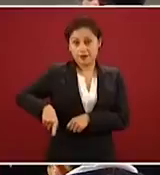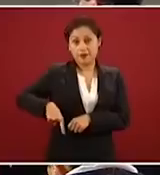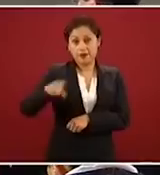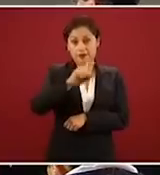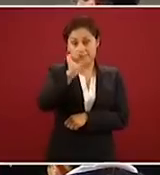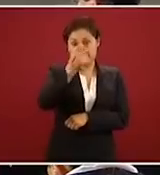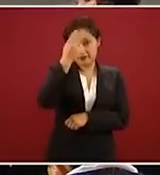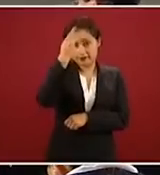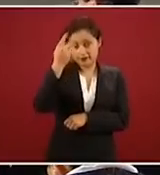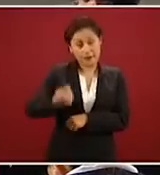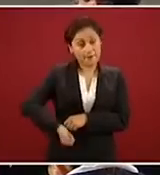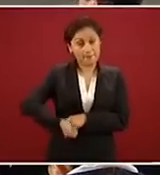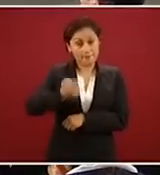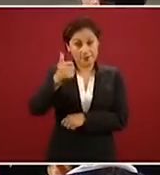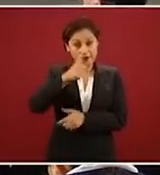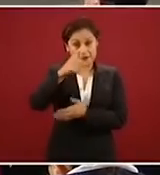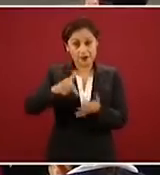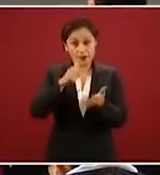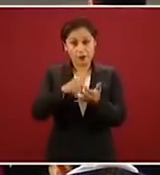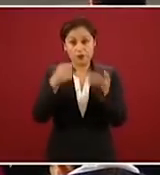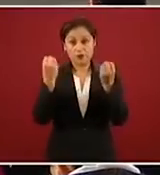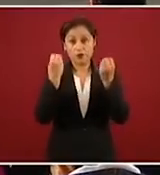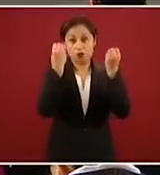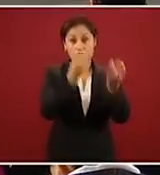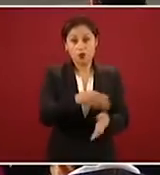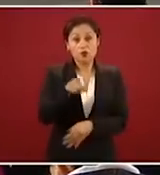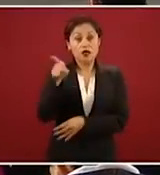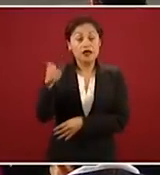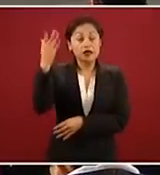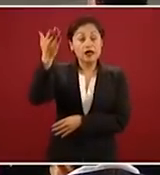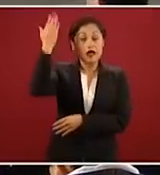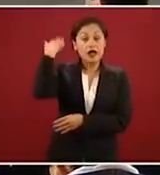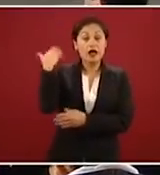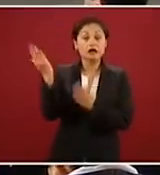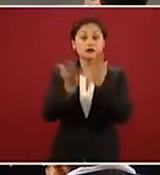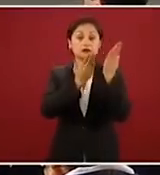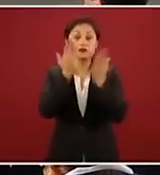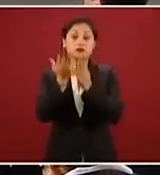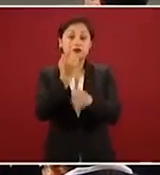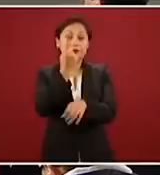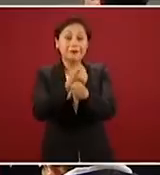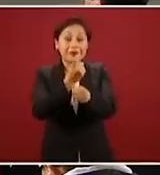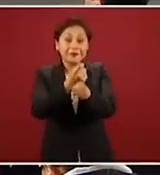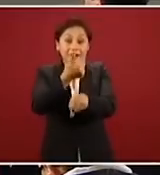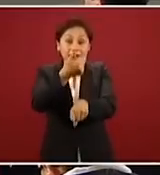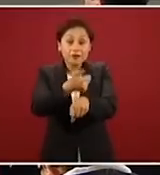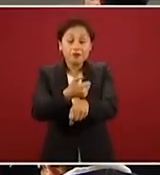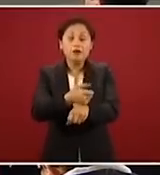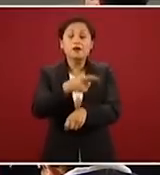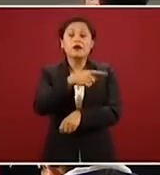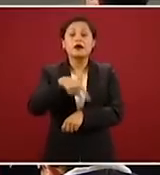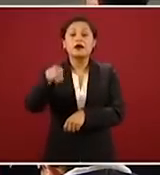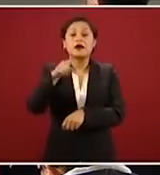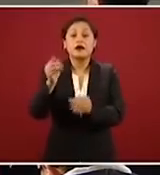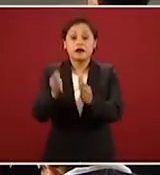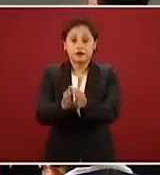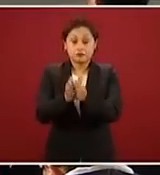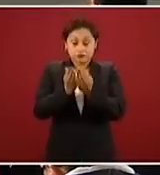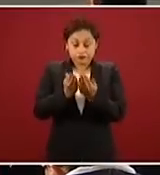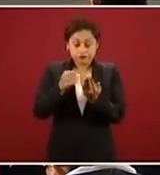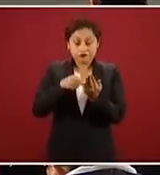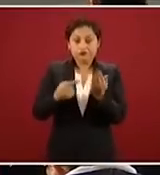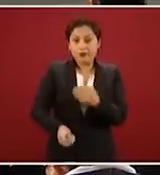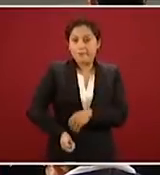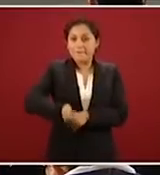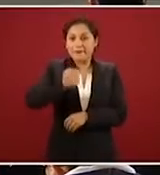recibió como una alumna de primer año los primeros libros de texto gratuito. Para fortuna de cientos